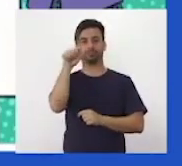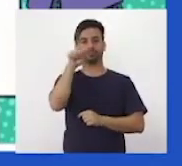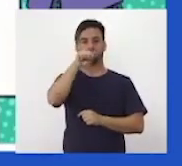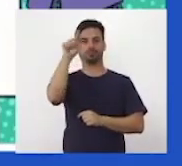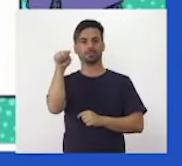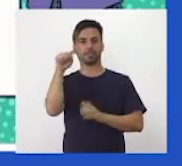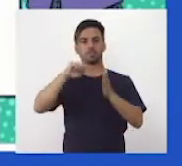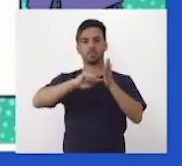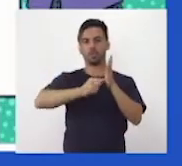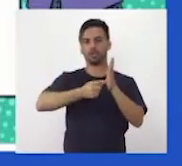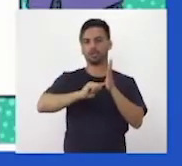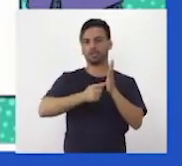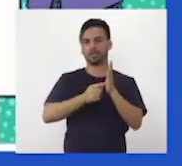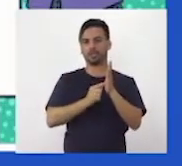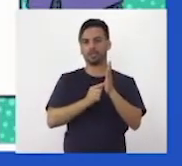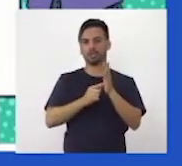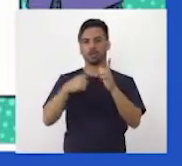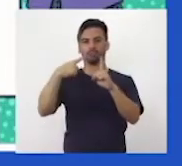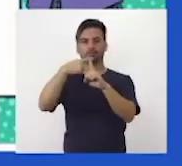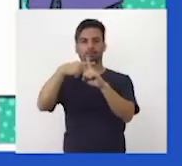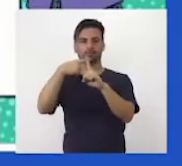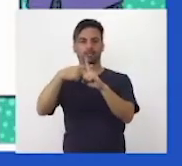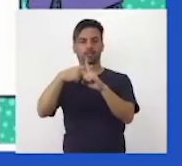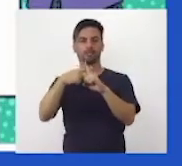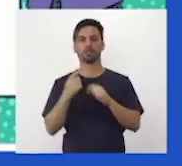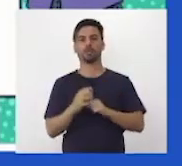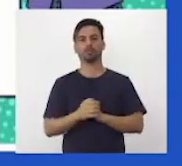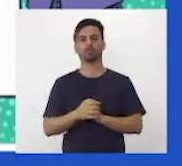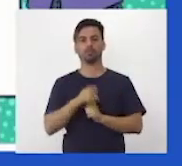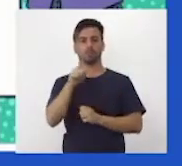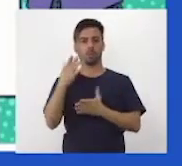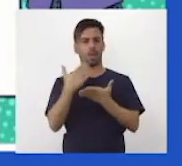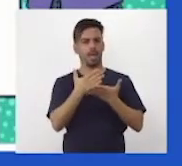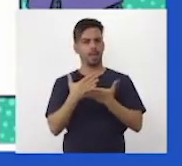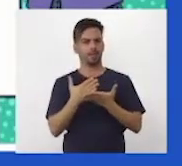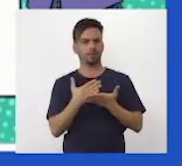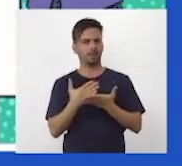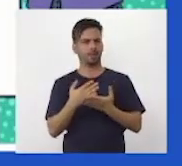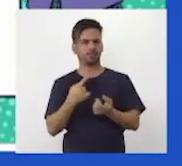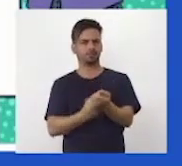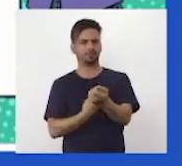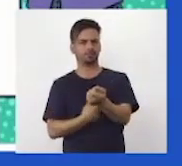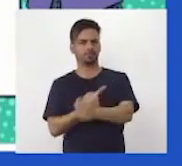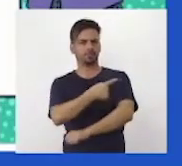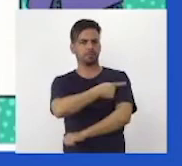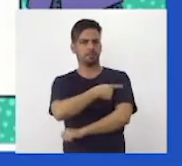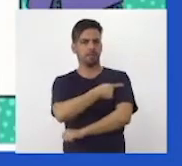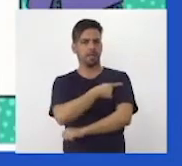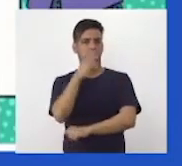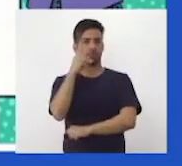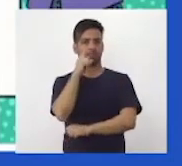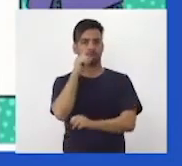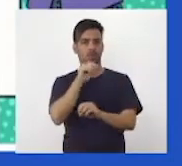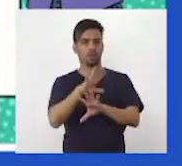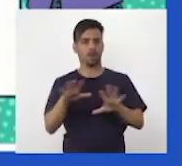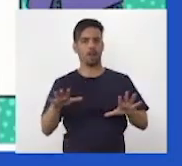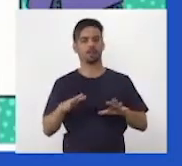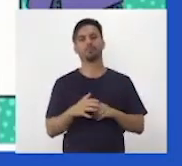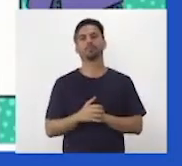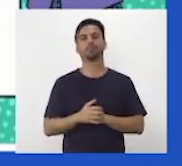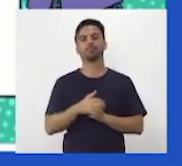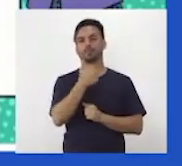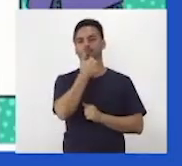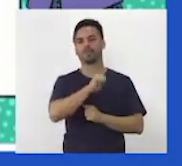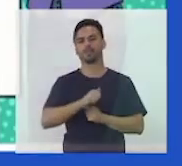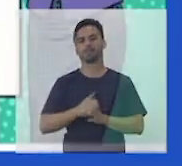de la multiplicación con respecto a la adición, que estudiaste desde primaria con los números naturales.